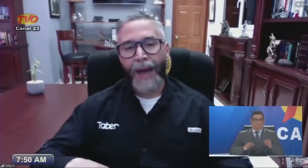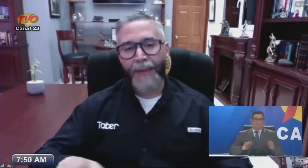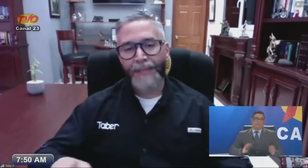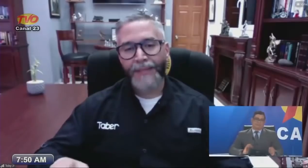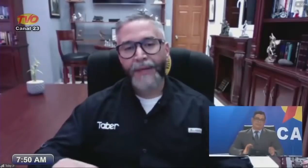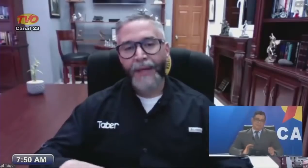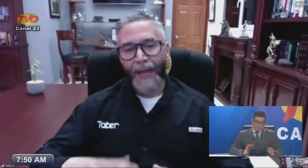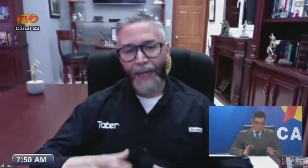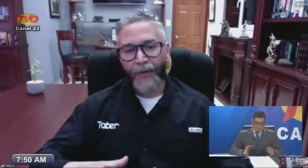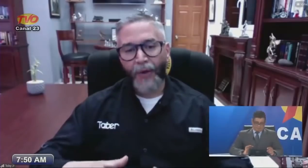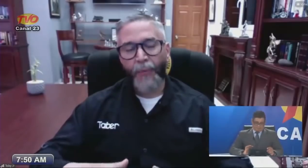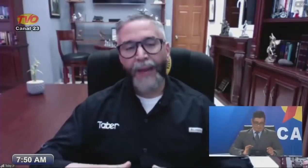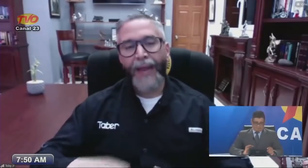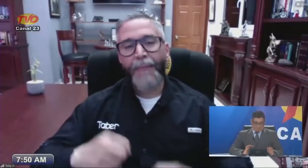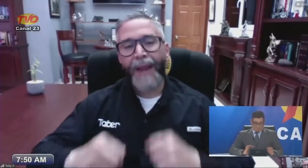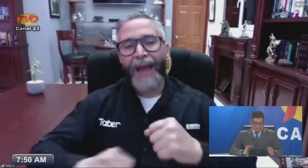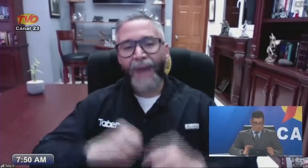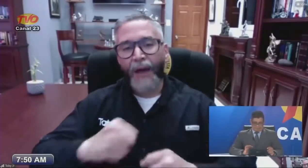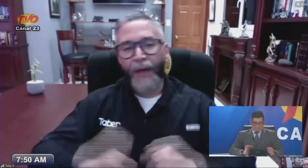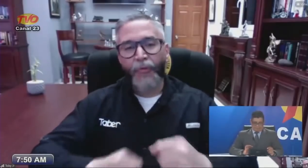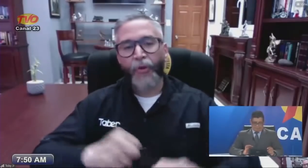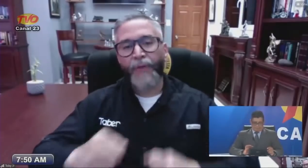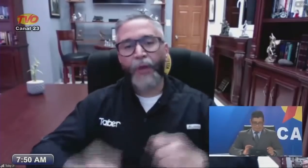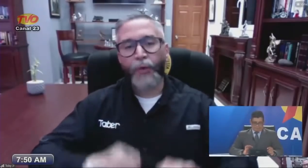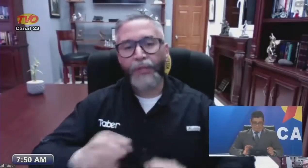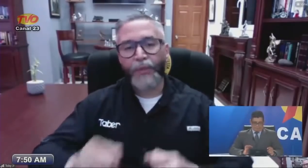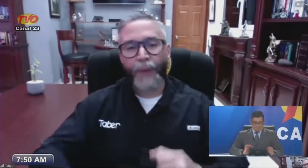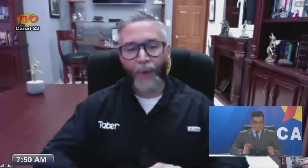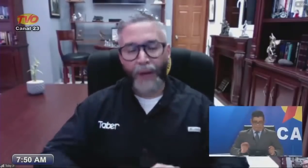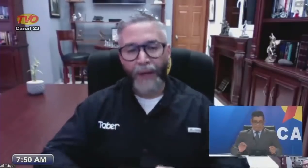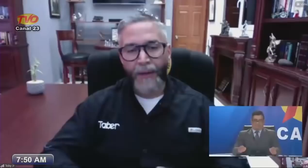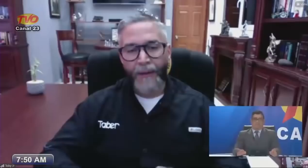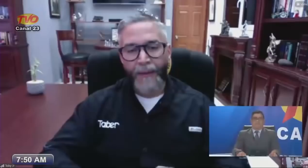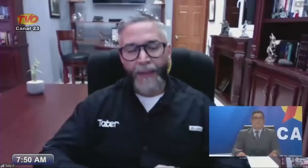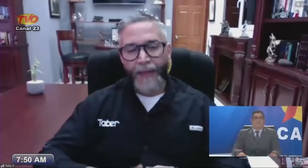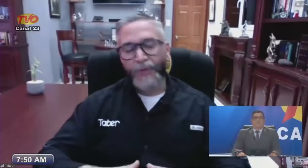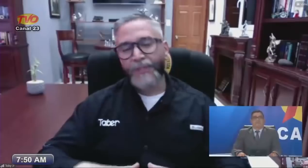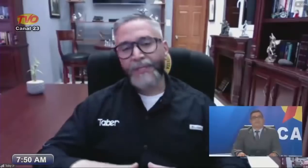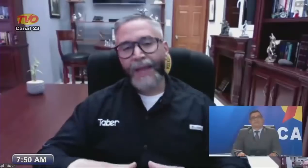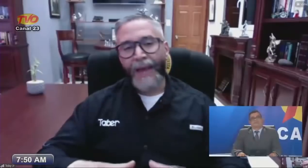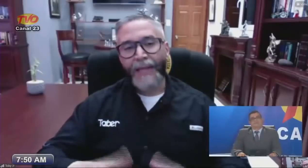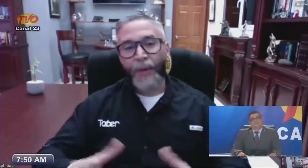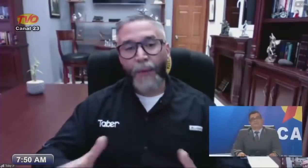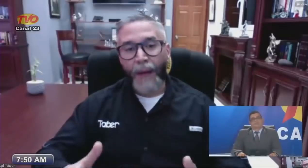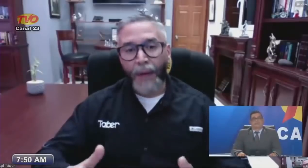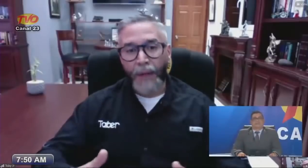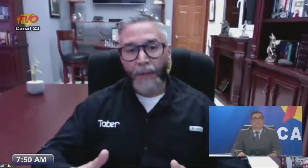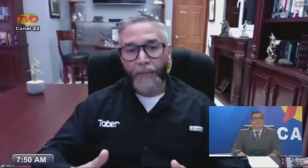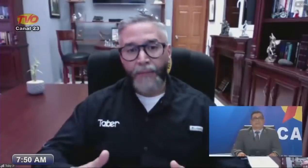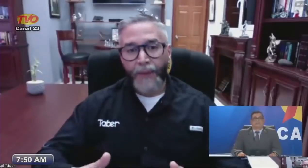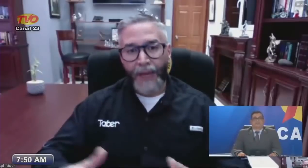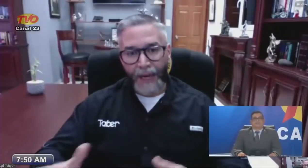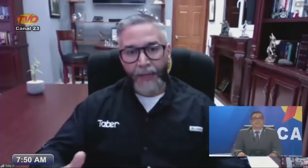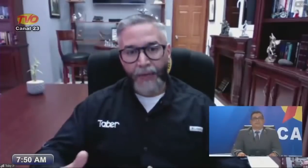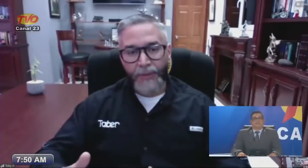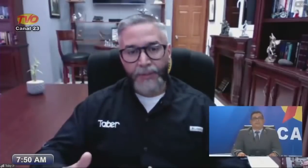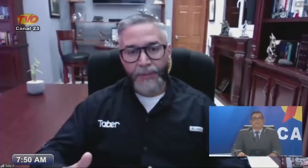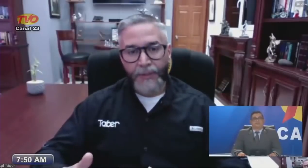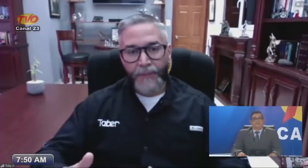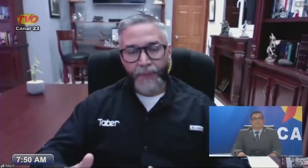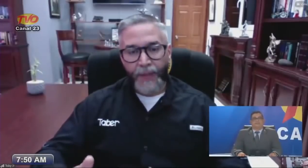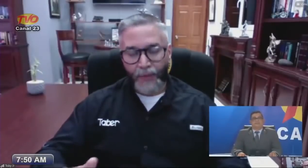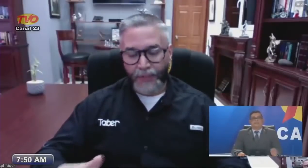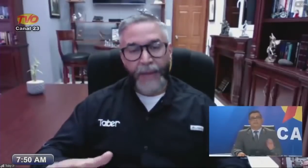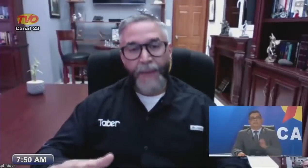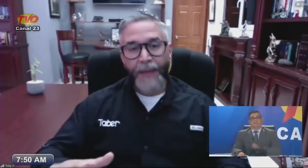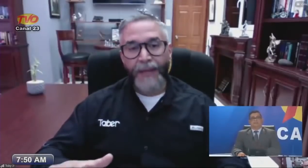abad el hijo del hombre él peleaba en un robin hood de su época entonces la gente lo amaba en aquel entonces